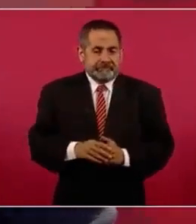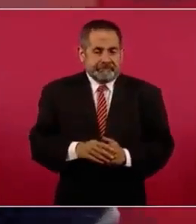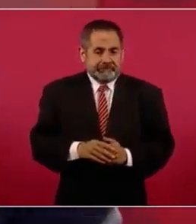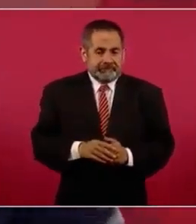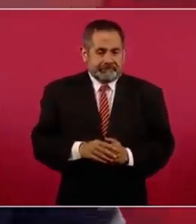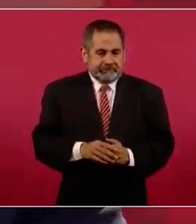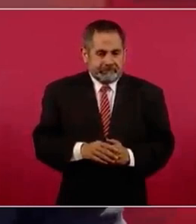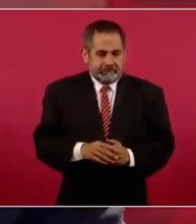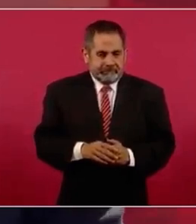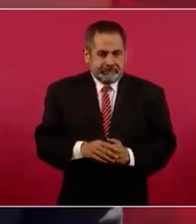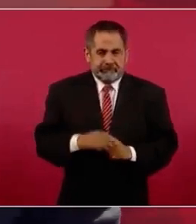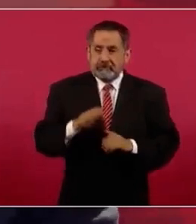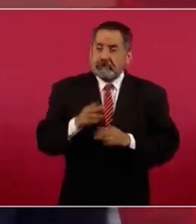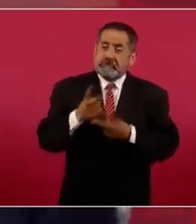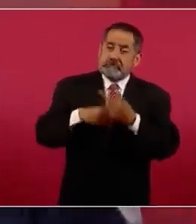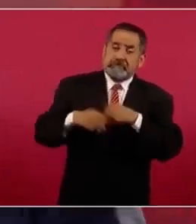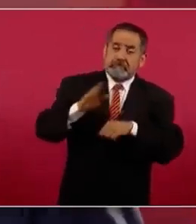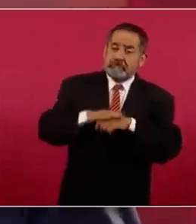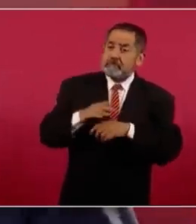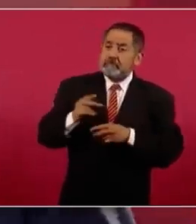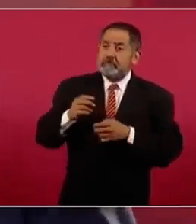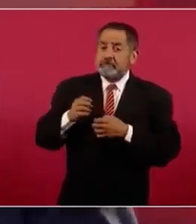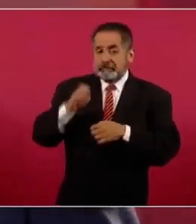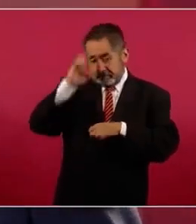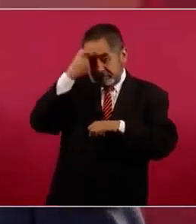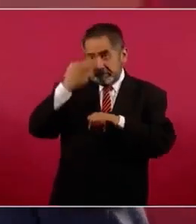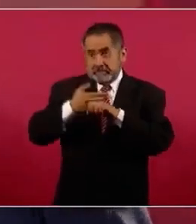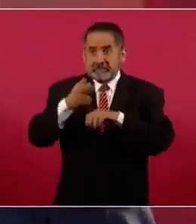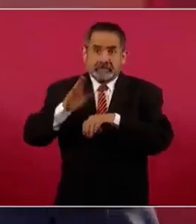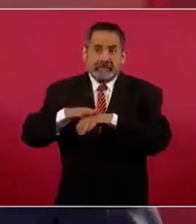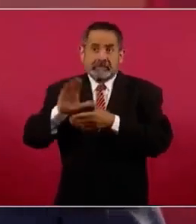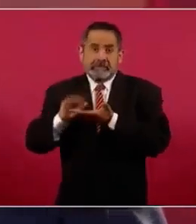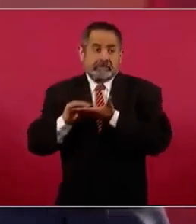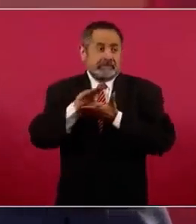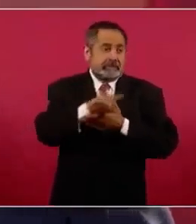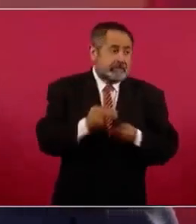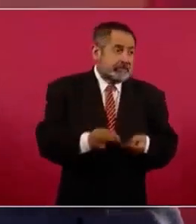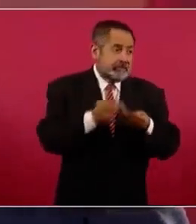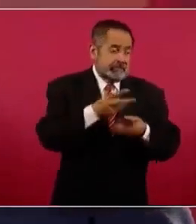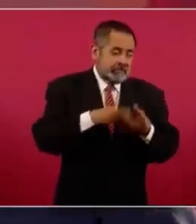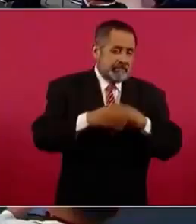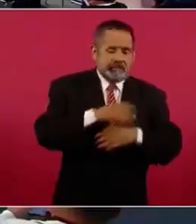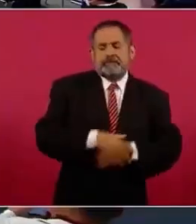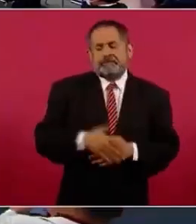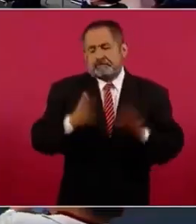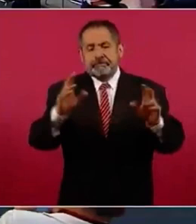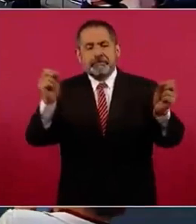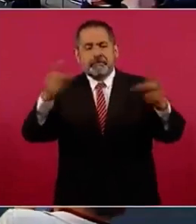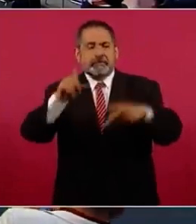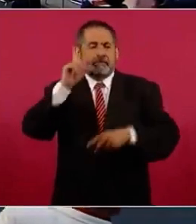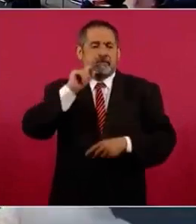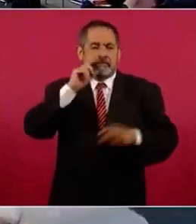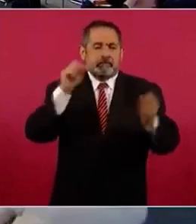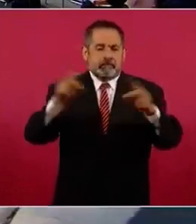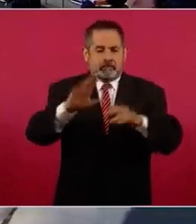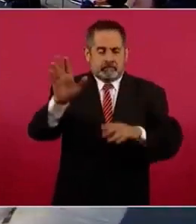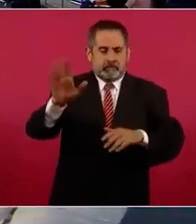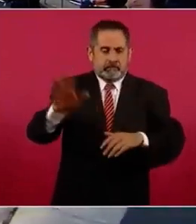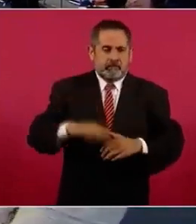va a llegar más inversión extranjera. Bueno, nos vemos mañana.